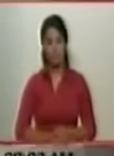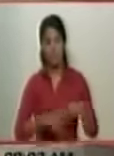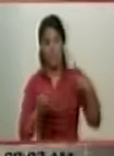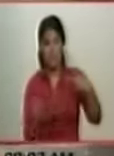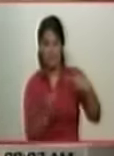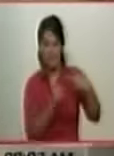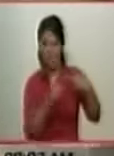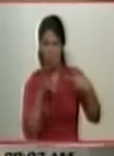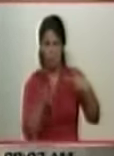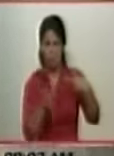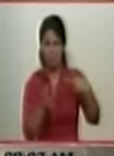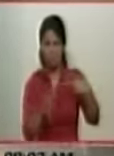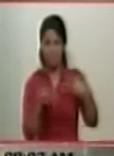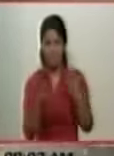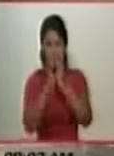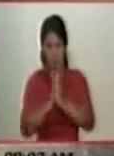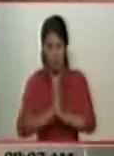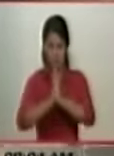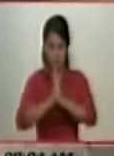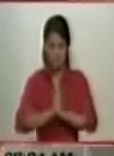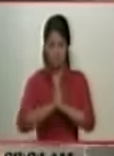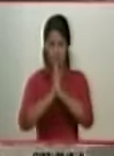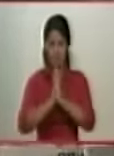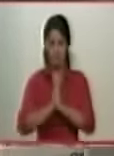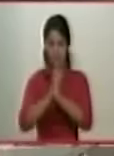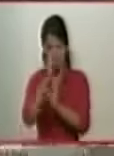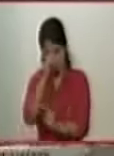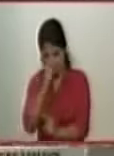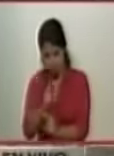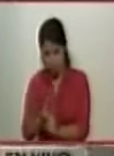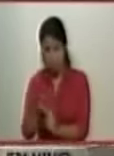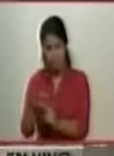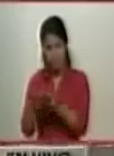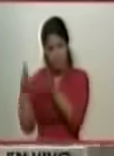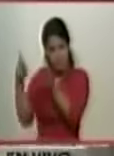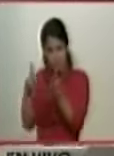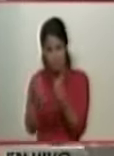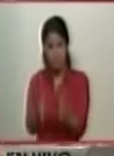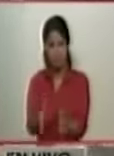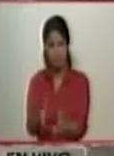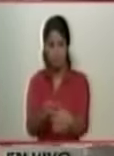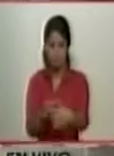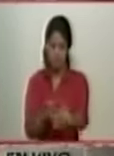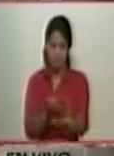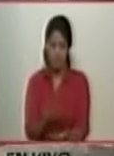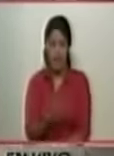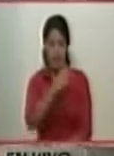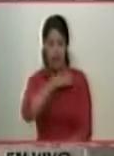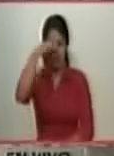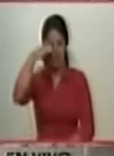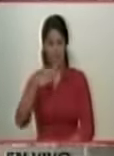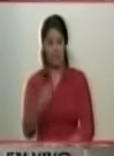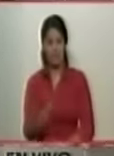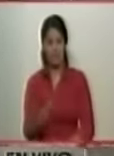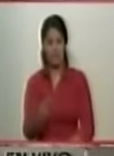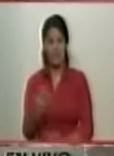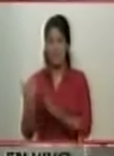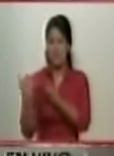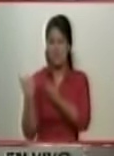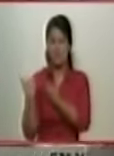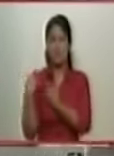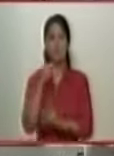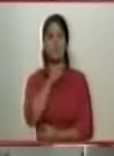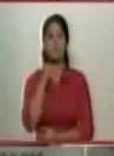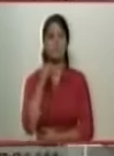Oración en homenaje a la siembra del comandante de la Revolución Bolivariana por el padre Numa Molina.